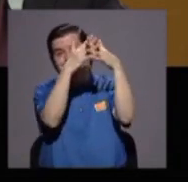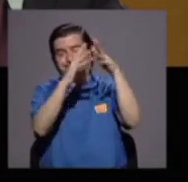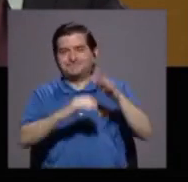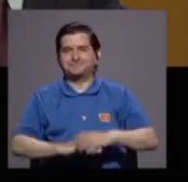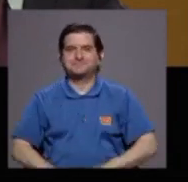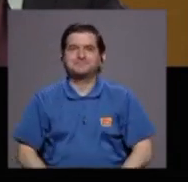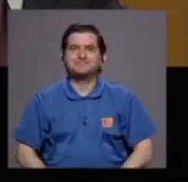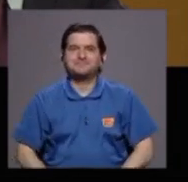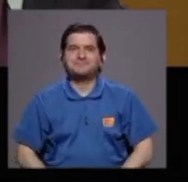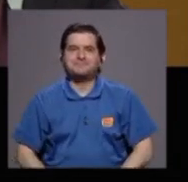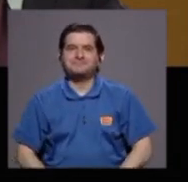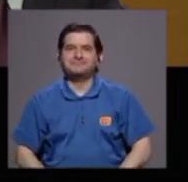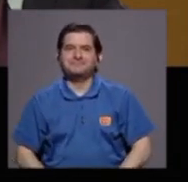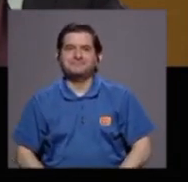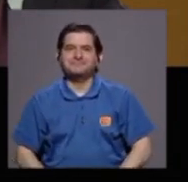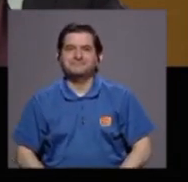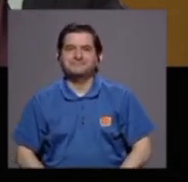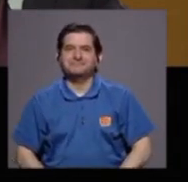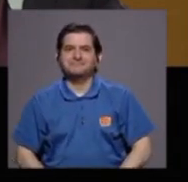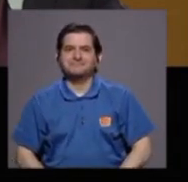que